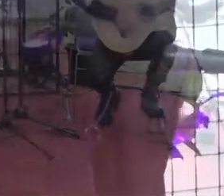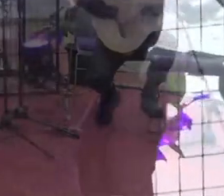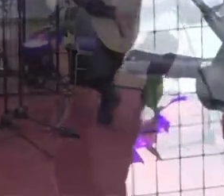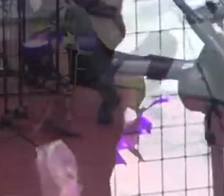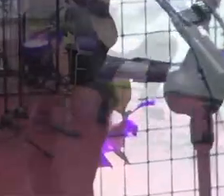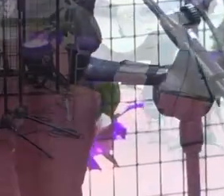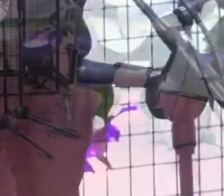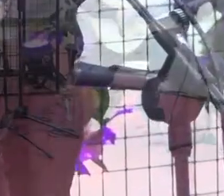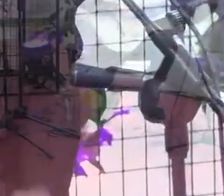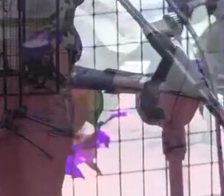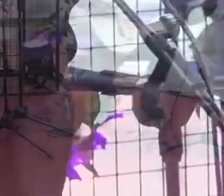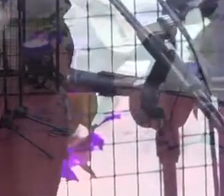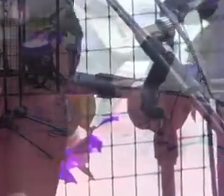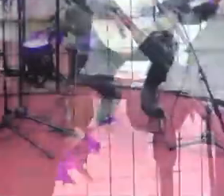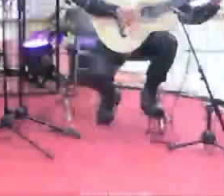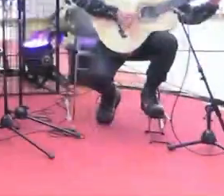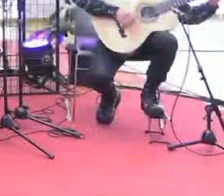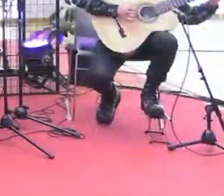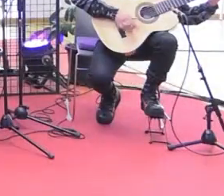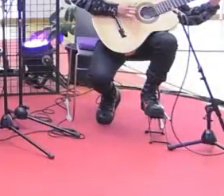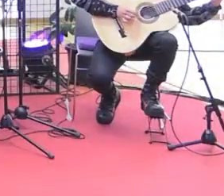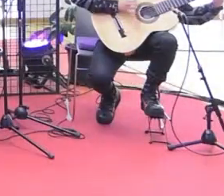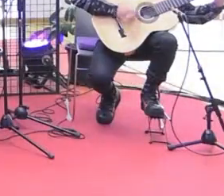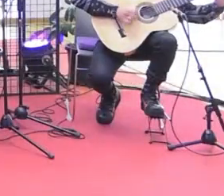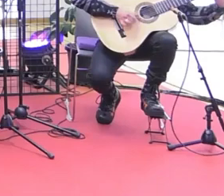no yo des mujeres